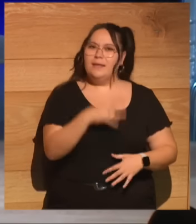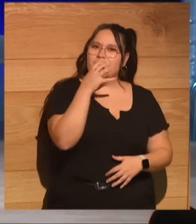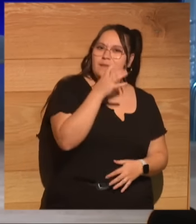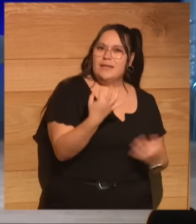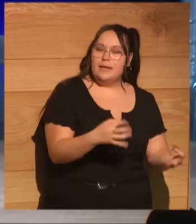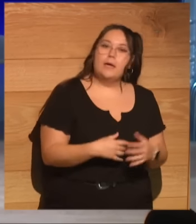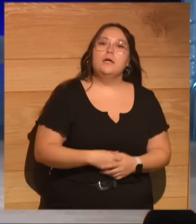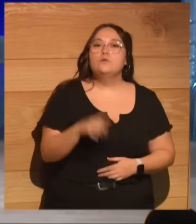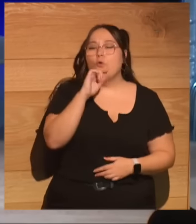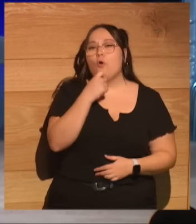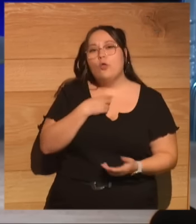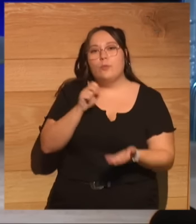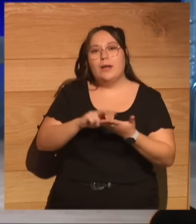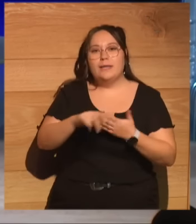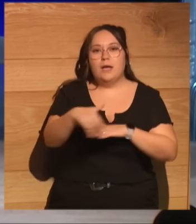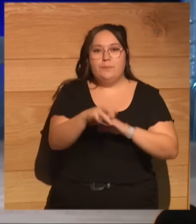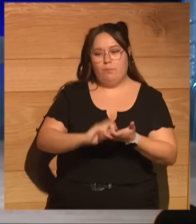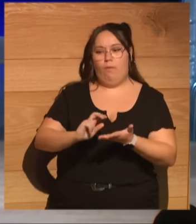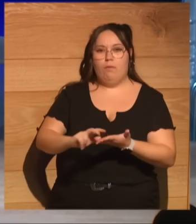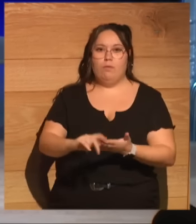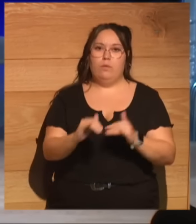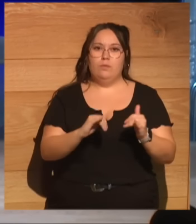Javi? Odio ir caminando por la calle. Sí.